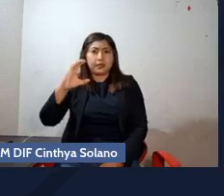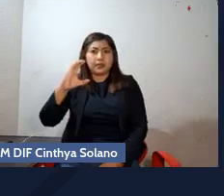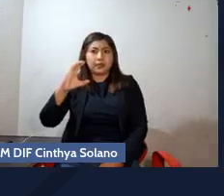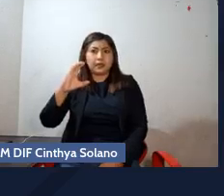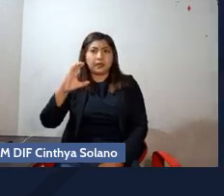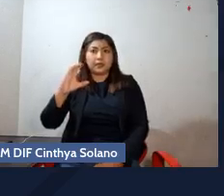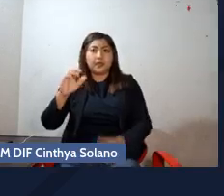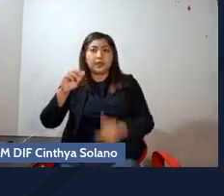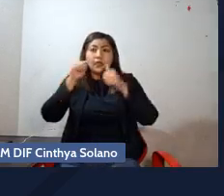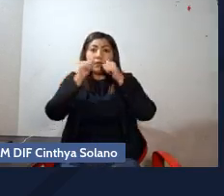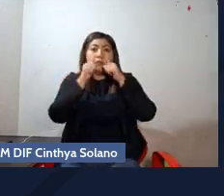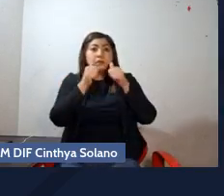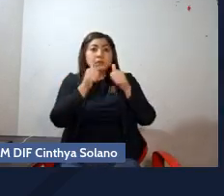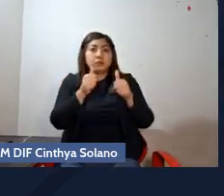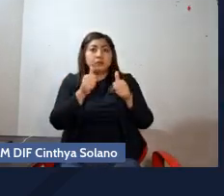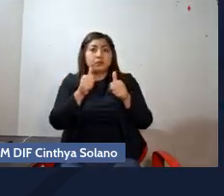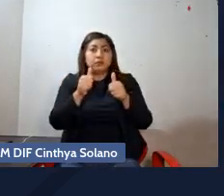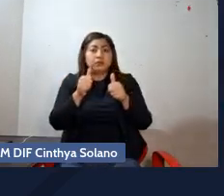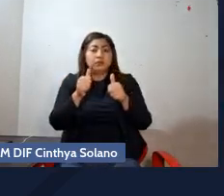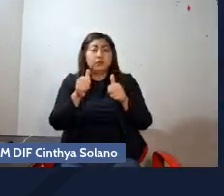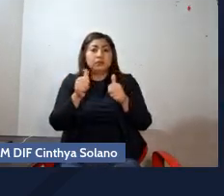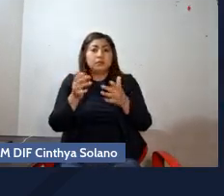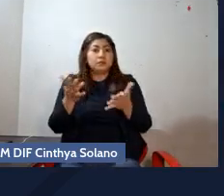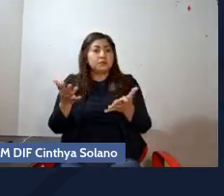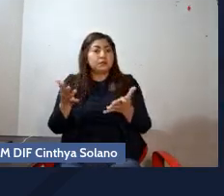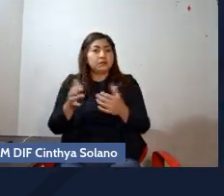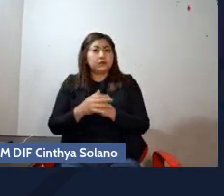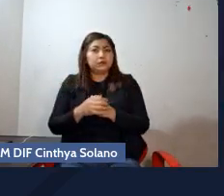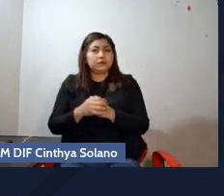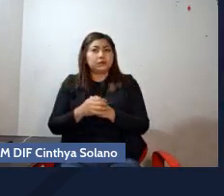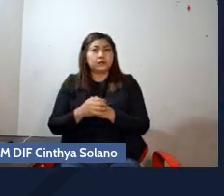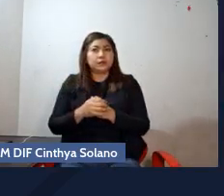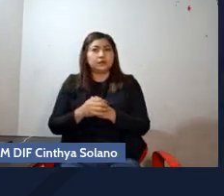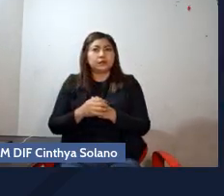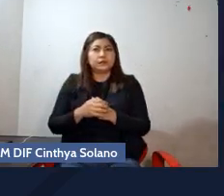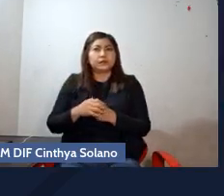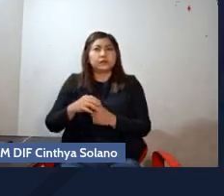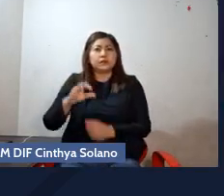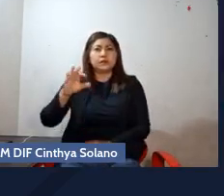ciudadana. Contamos con un FICETEL, es el